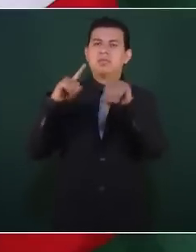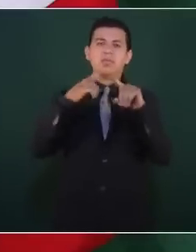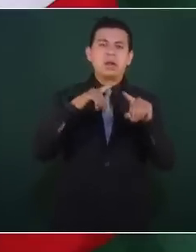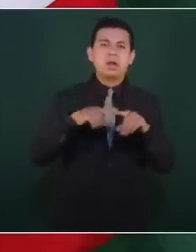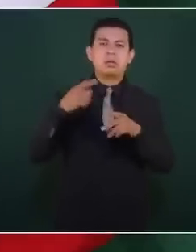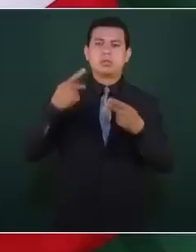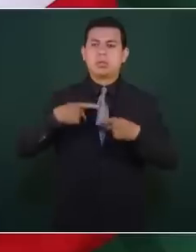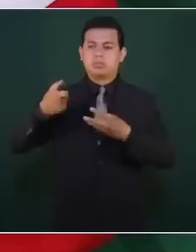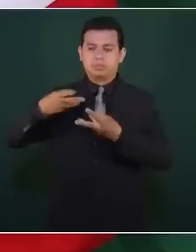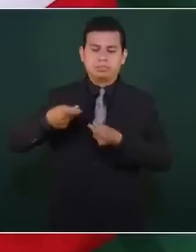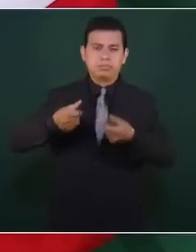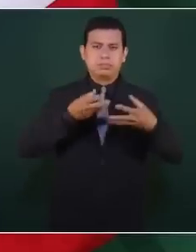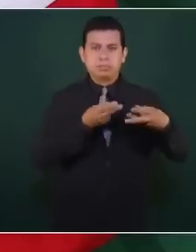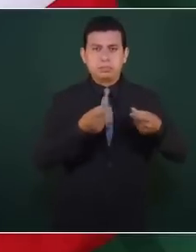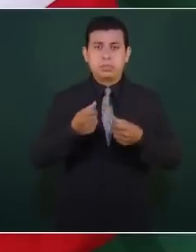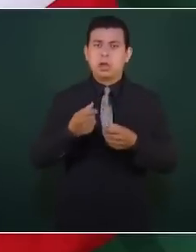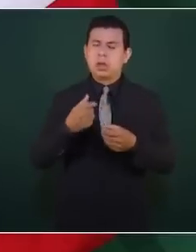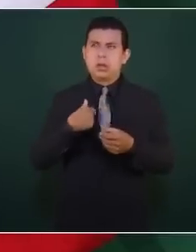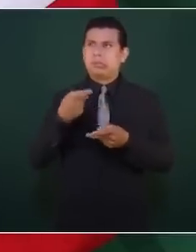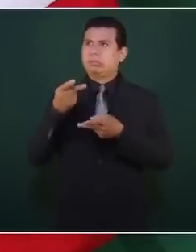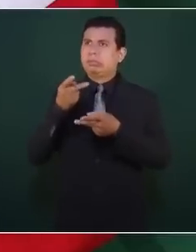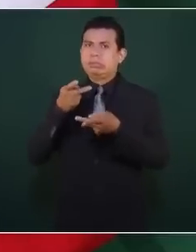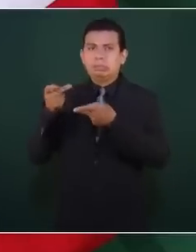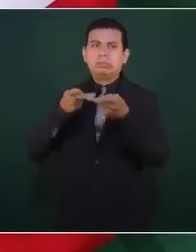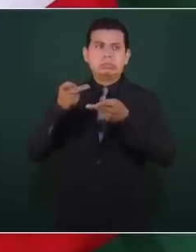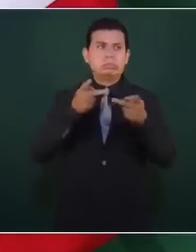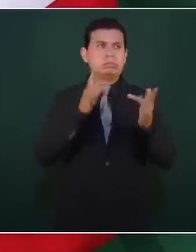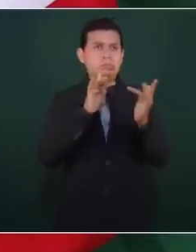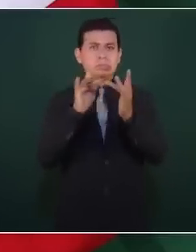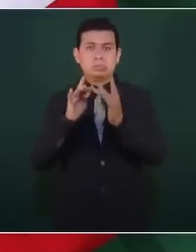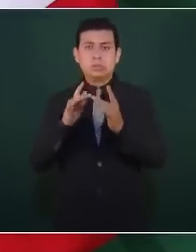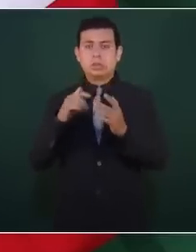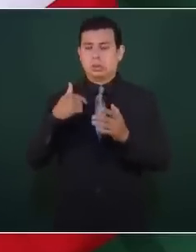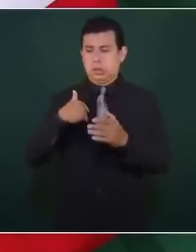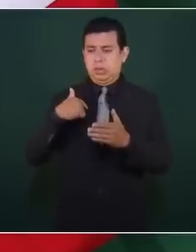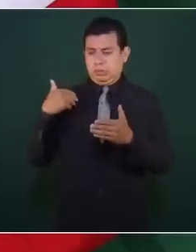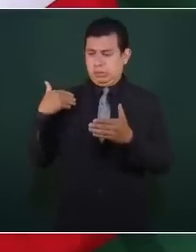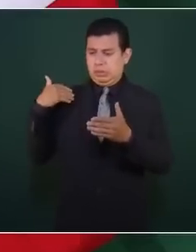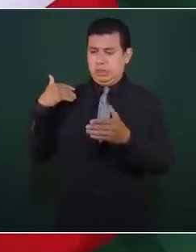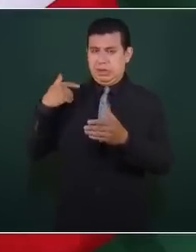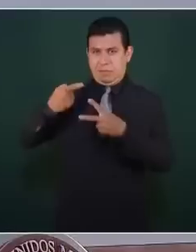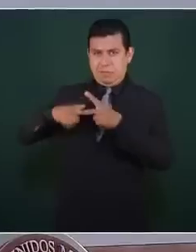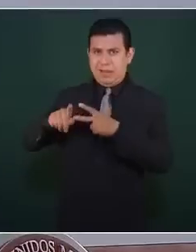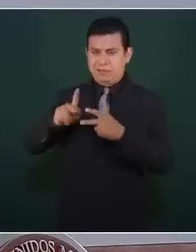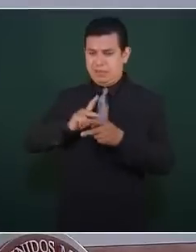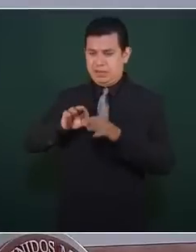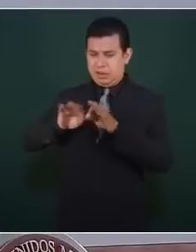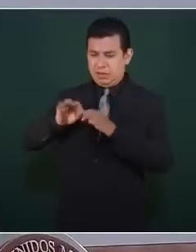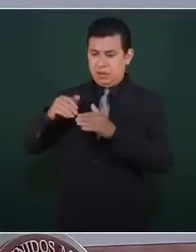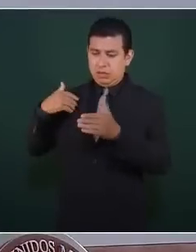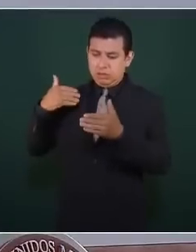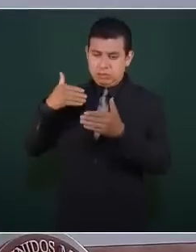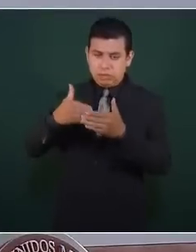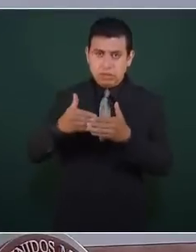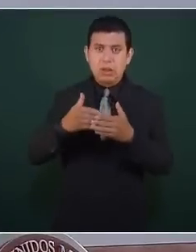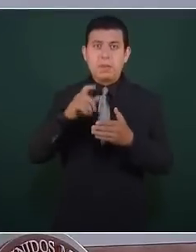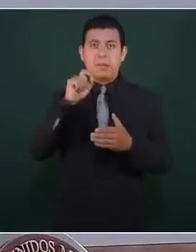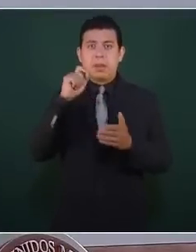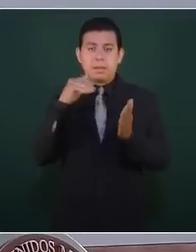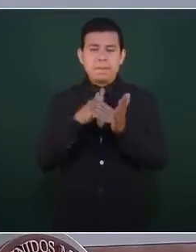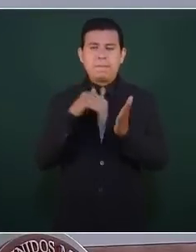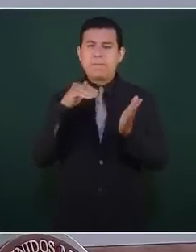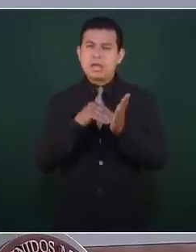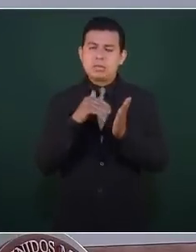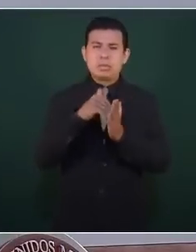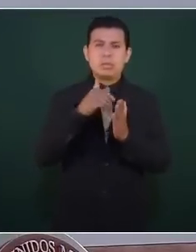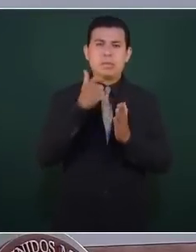que de aquí al último día mi gobierno proyectamos más de casi 20 mil millones de pesos entre el gobierno federal y el gobierno